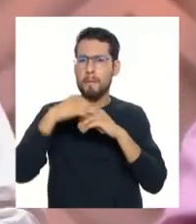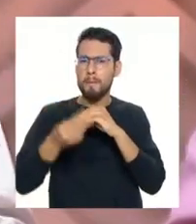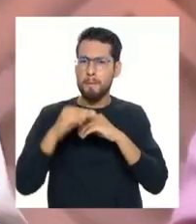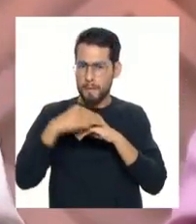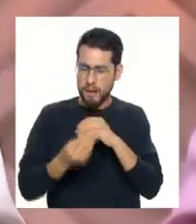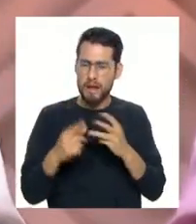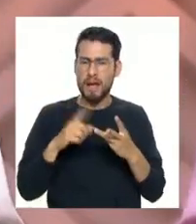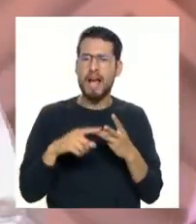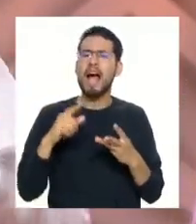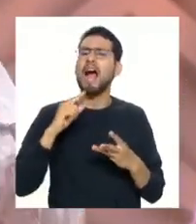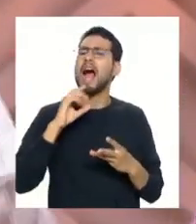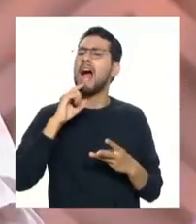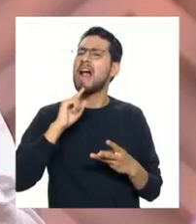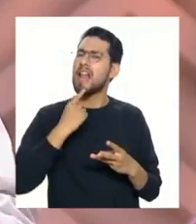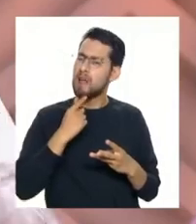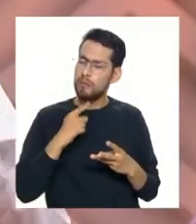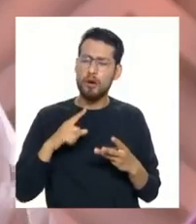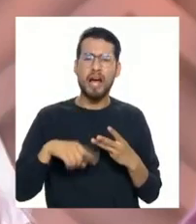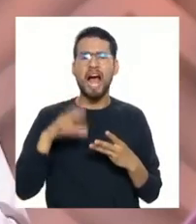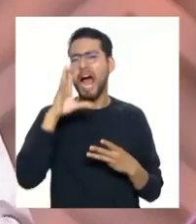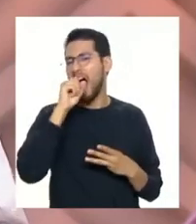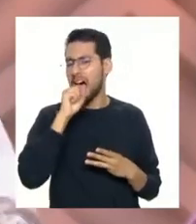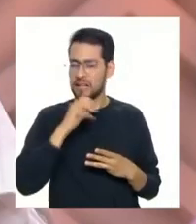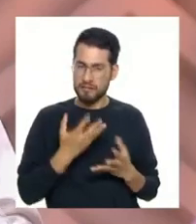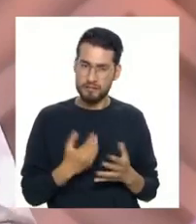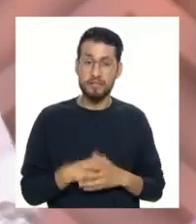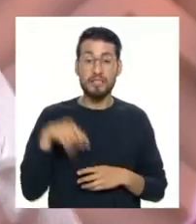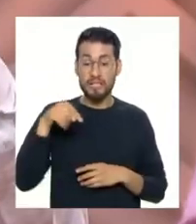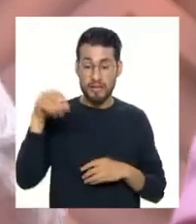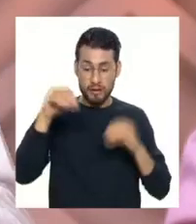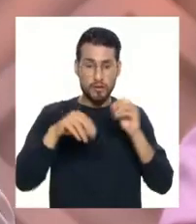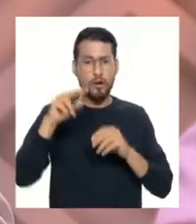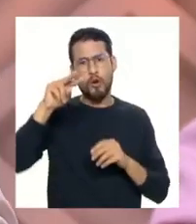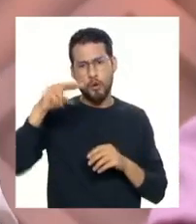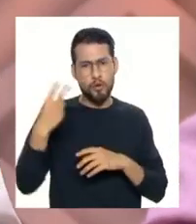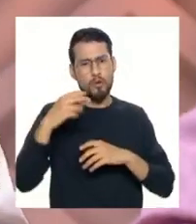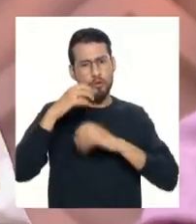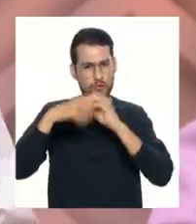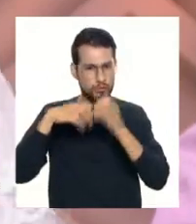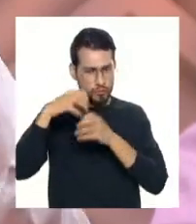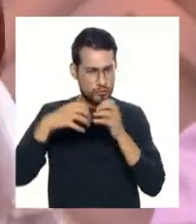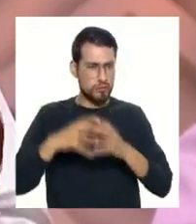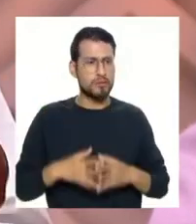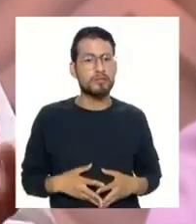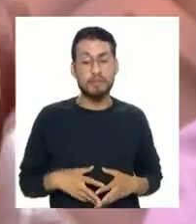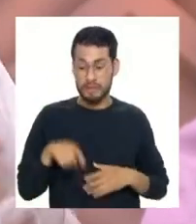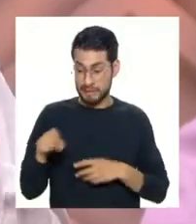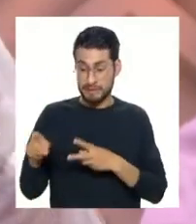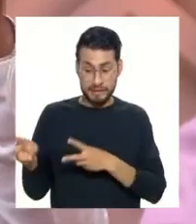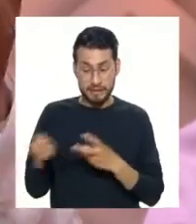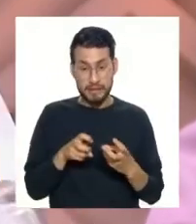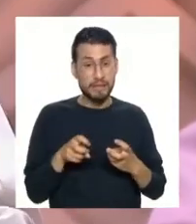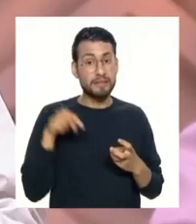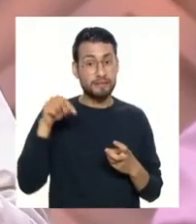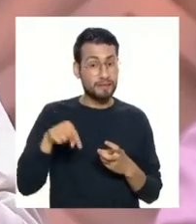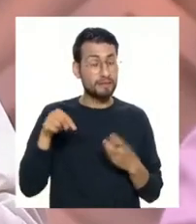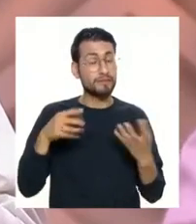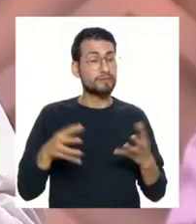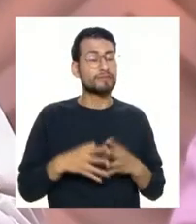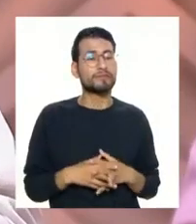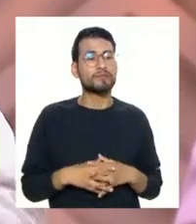naranjas, limones. Entonces nosotros a estas cáscaras les estamos dando una segunda vida, ¿no? Las tomamos y a partir de